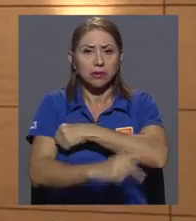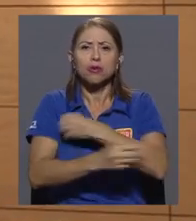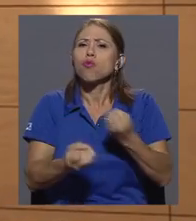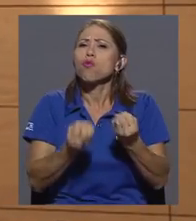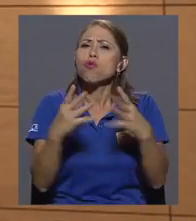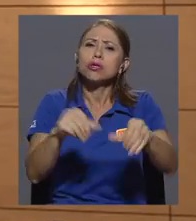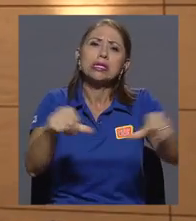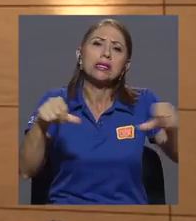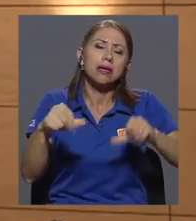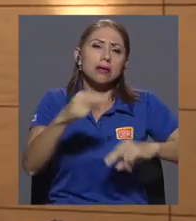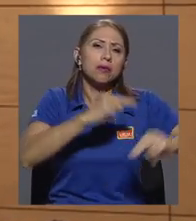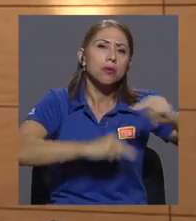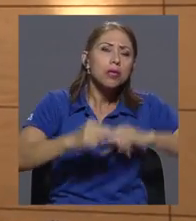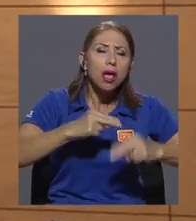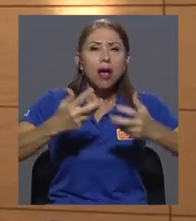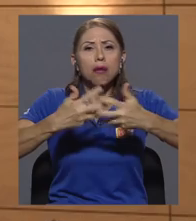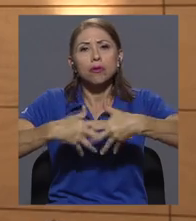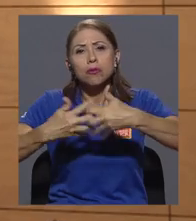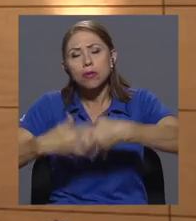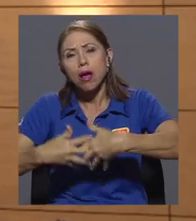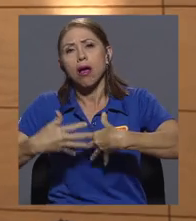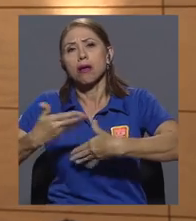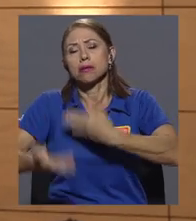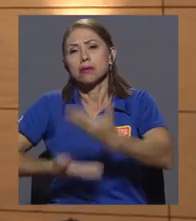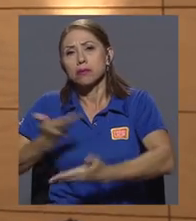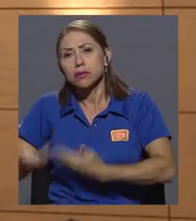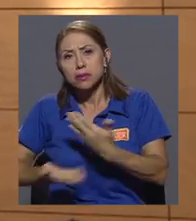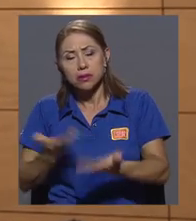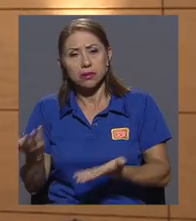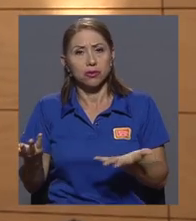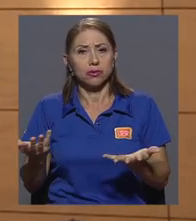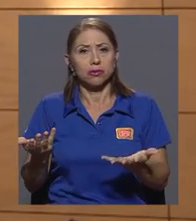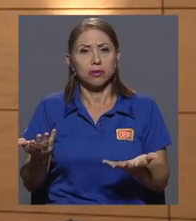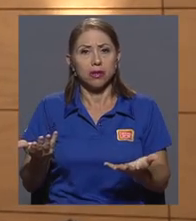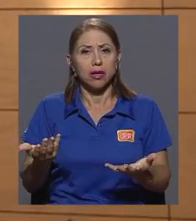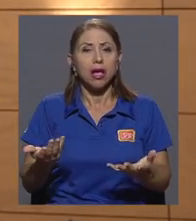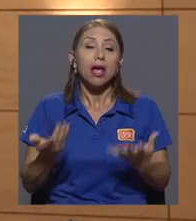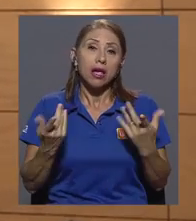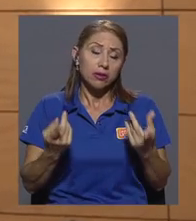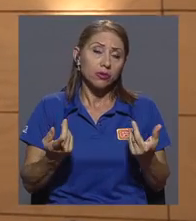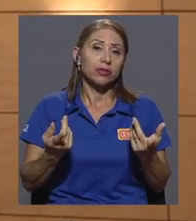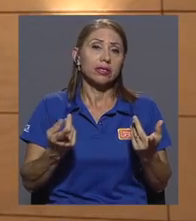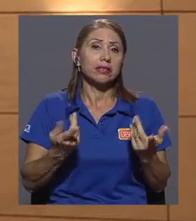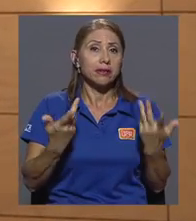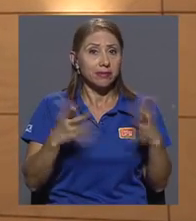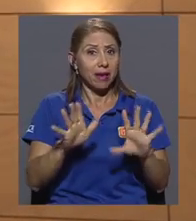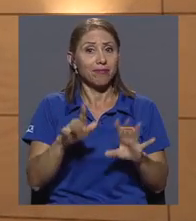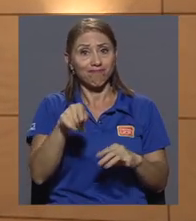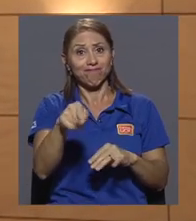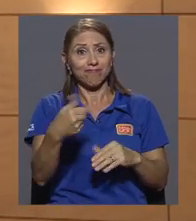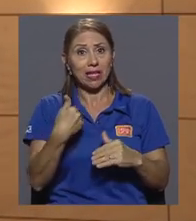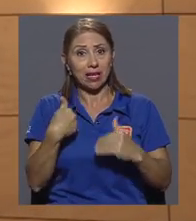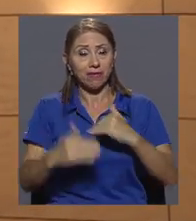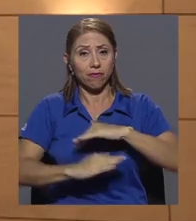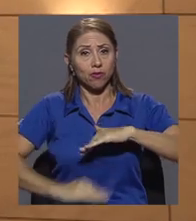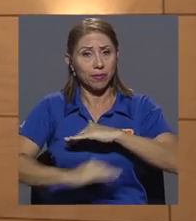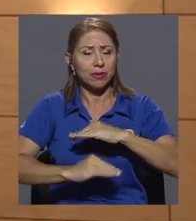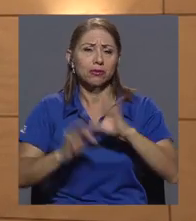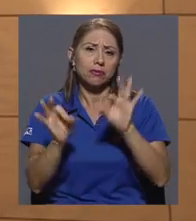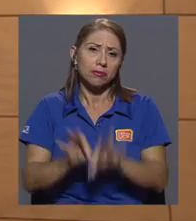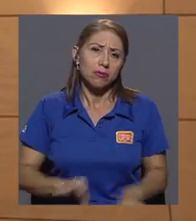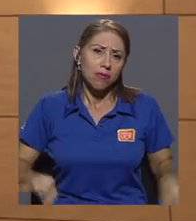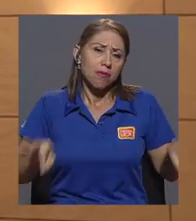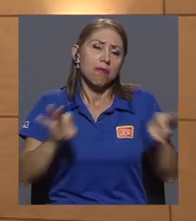del comercial industrial el de servicios entonces el encontrar estos fundamentos es esencial para poder